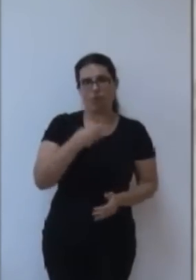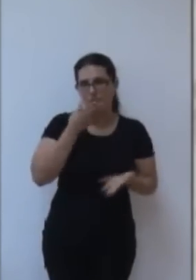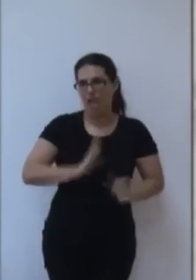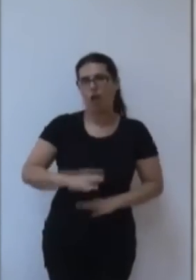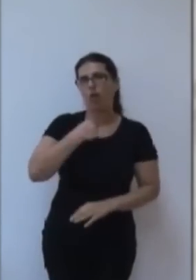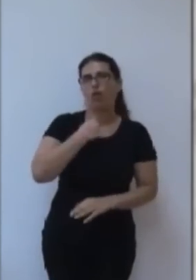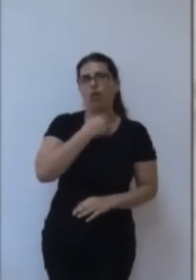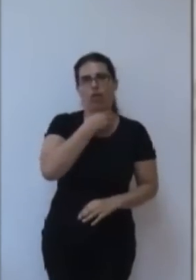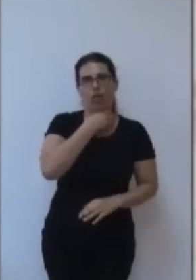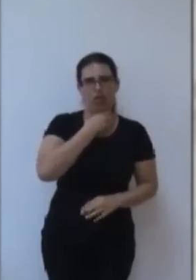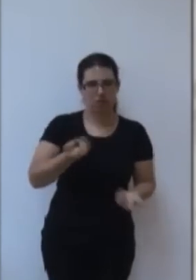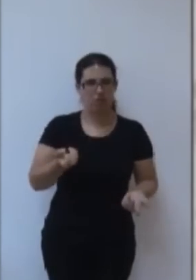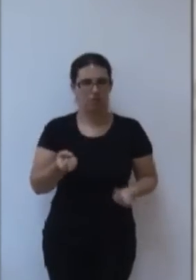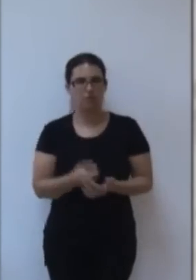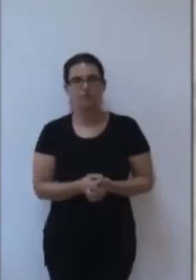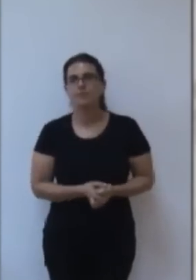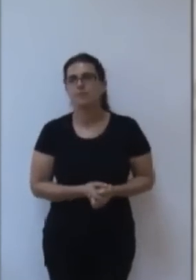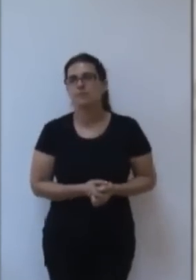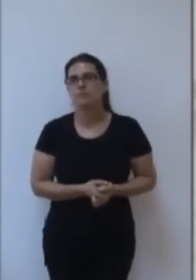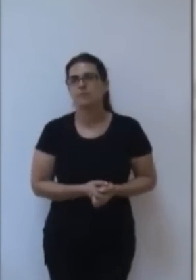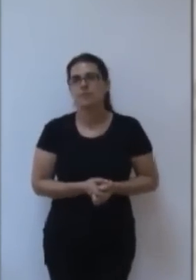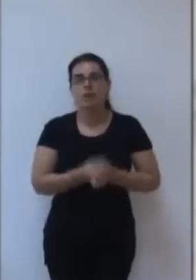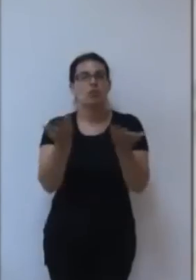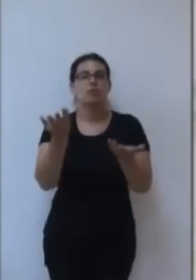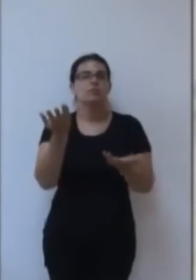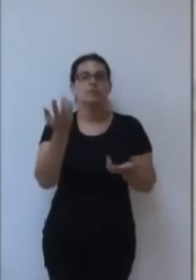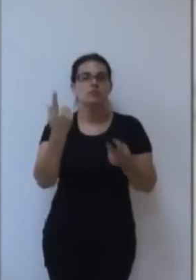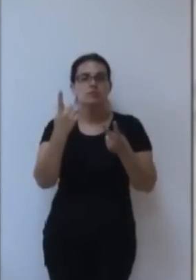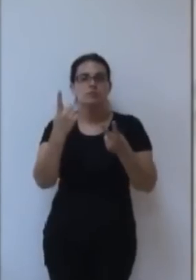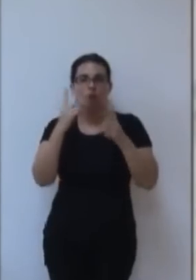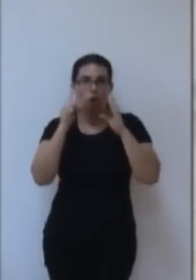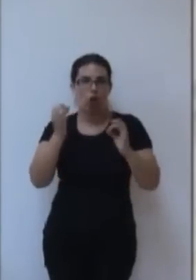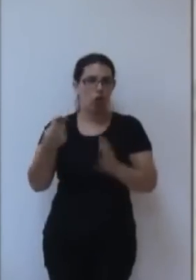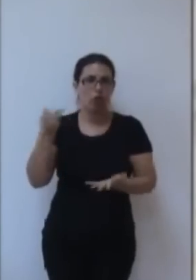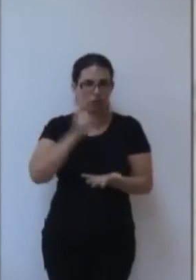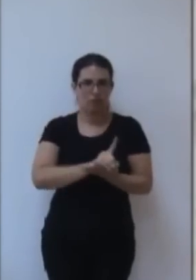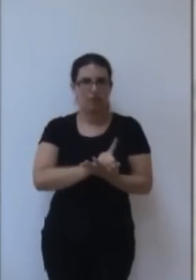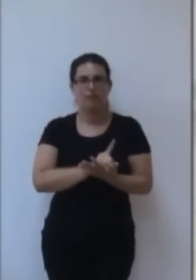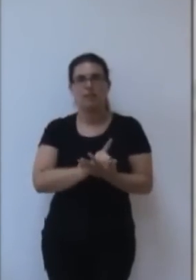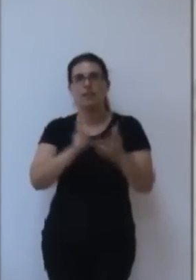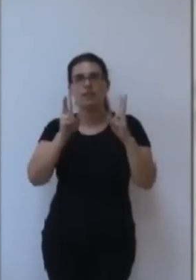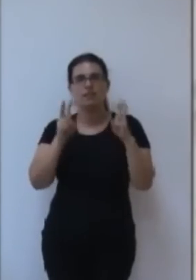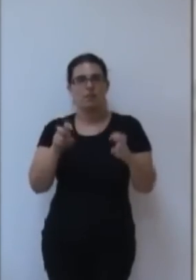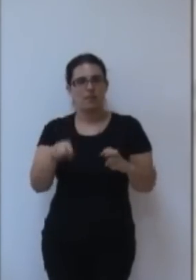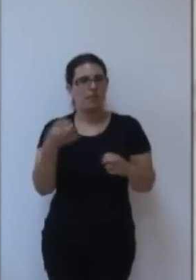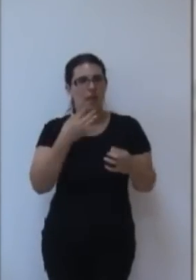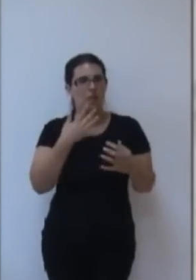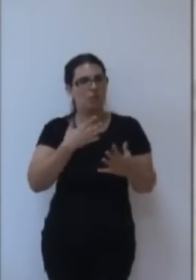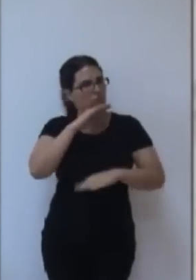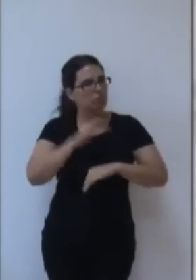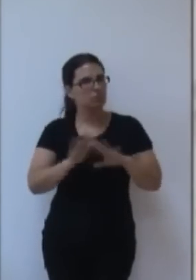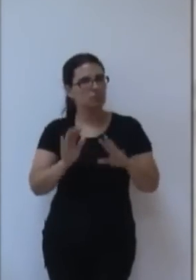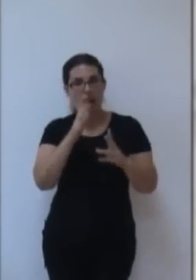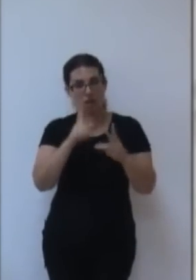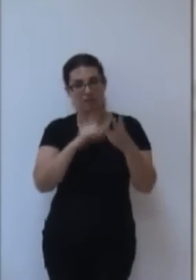puede quedar ahogado si se lo traga, se lo come o quien sea. Y dices, bueno, pues es obvio otra vez que eso está así asumido, ¿no? Y ahora estamos otra vez en